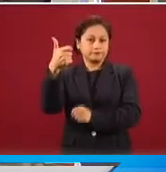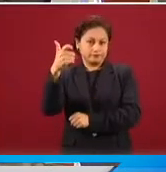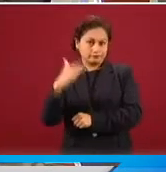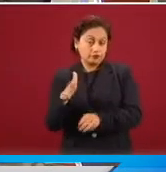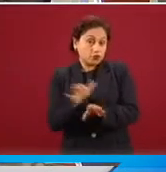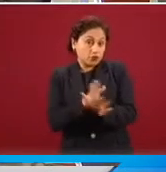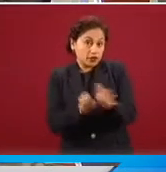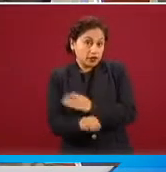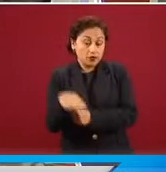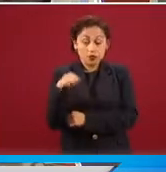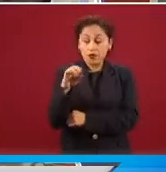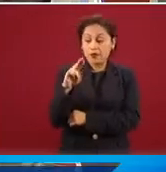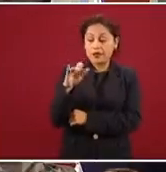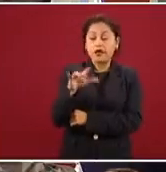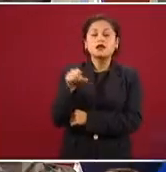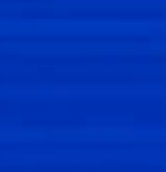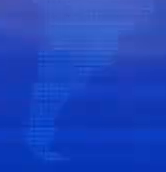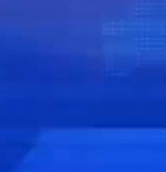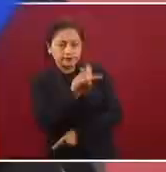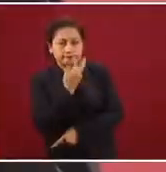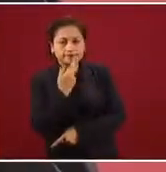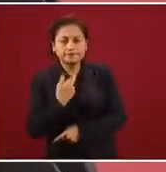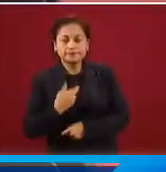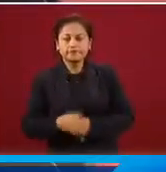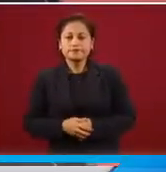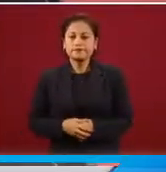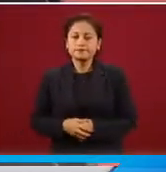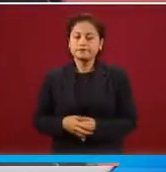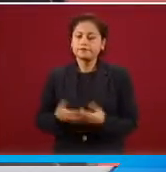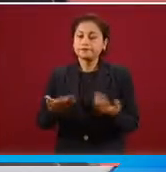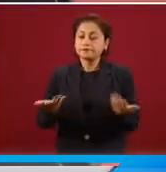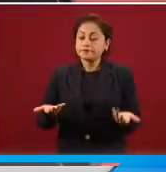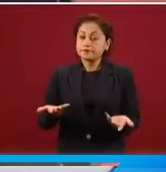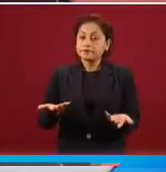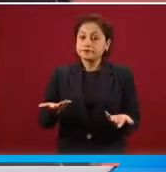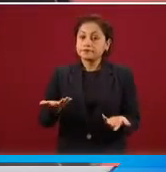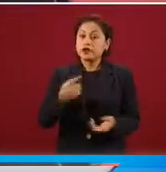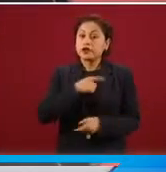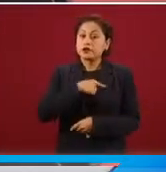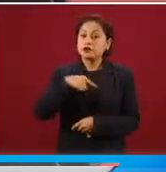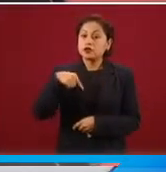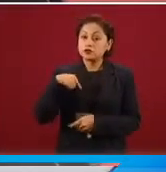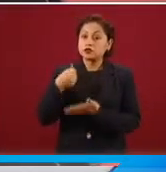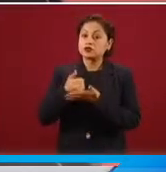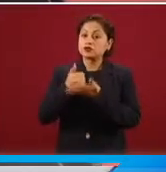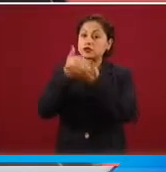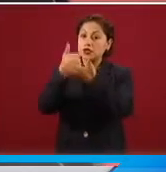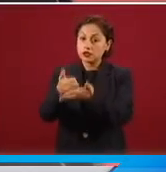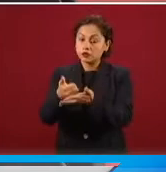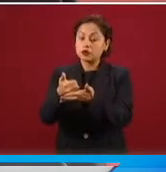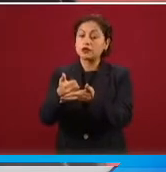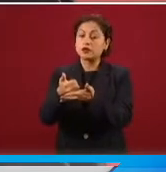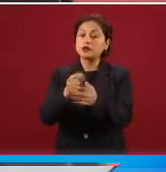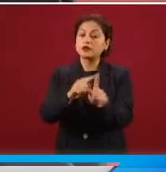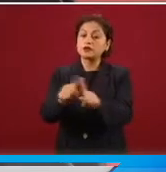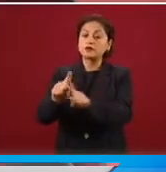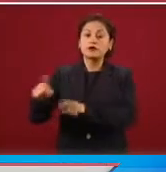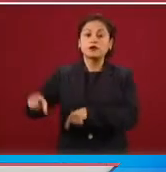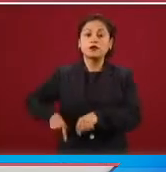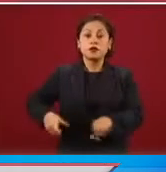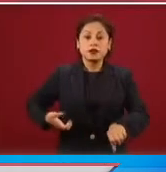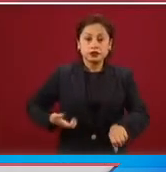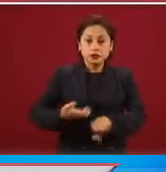litro. Fuentes ENER, CREI Profeco. Marcha de Sicilia. El presidente resalta que hacen uso de sus derechos y de